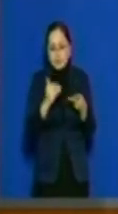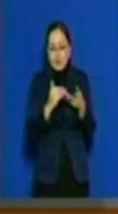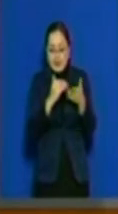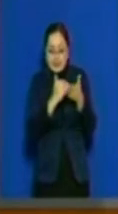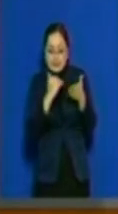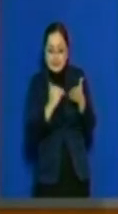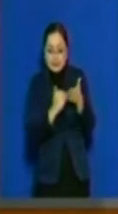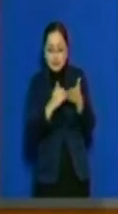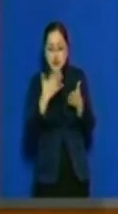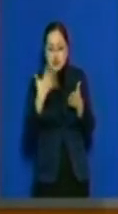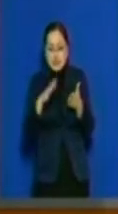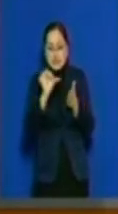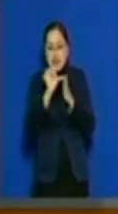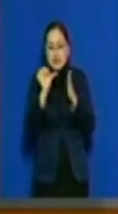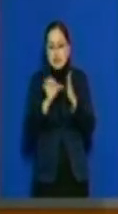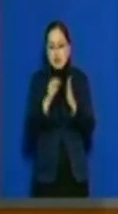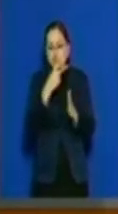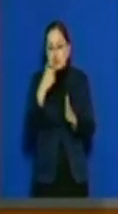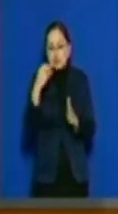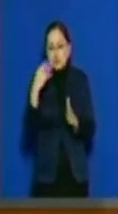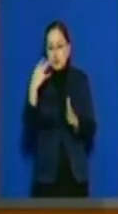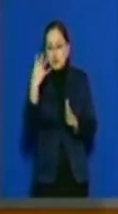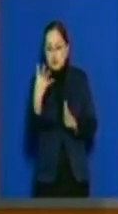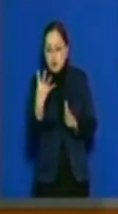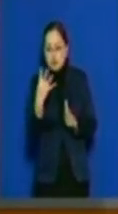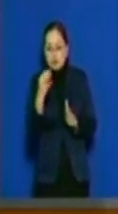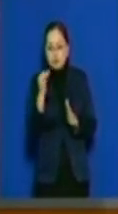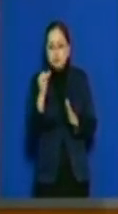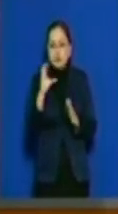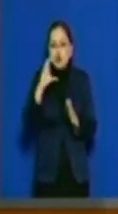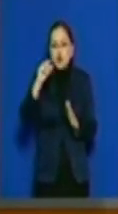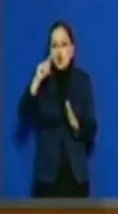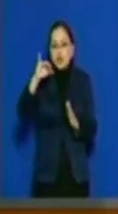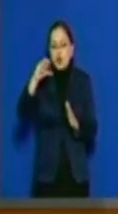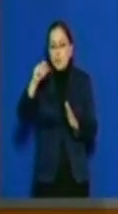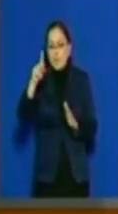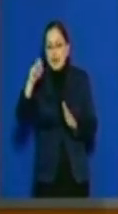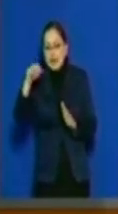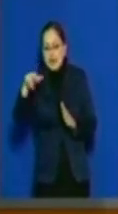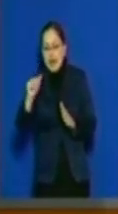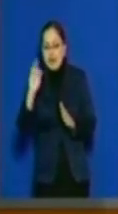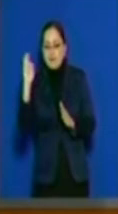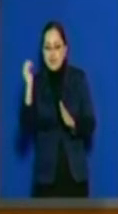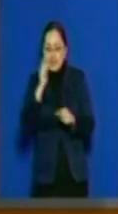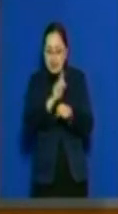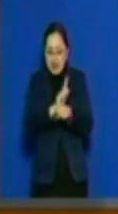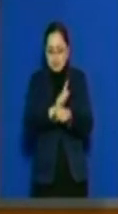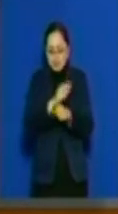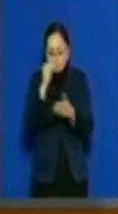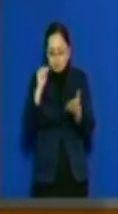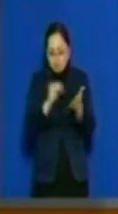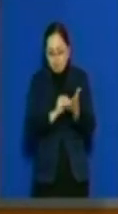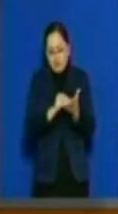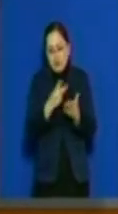al artículo 254 del Código Penal Federal para quedar como sigue.